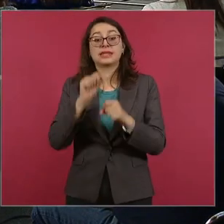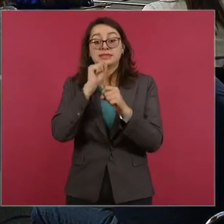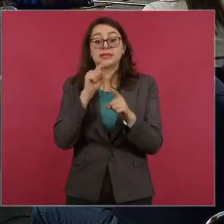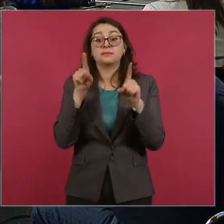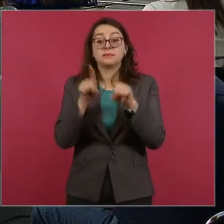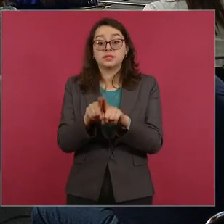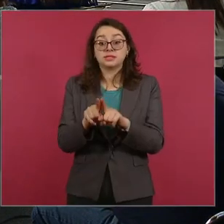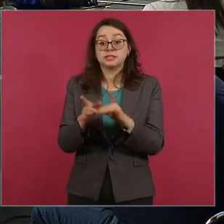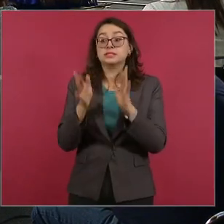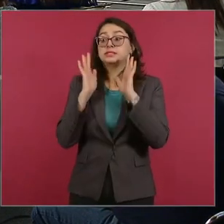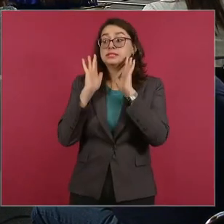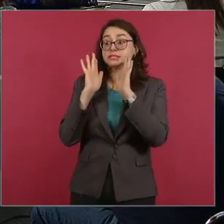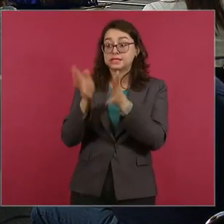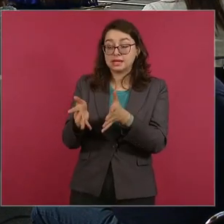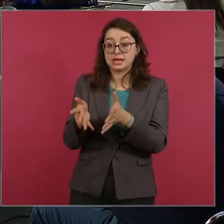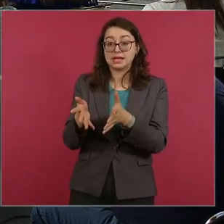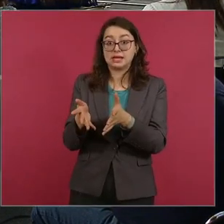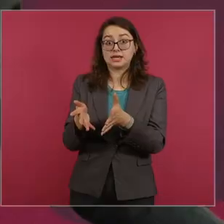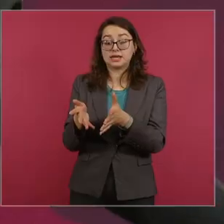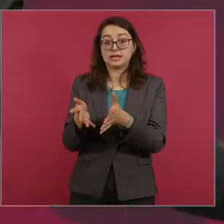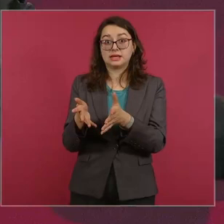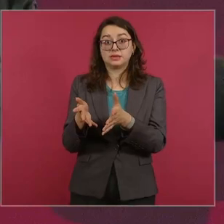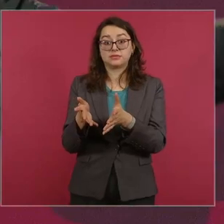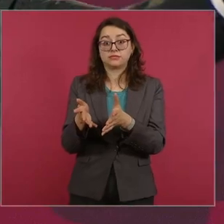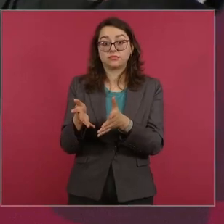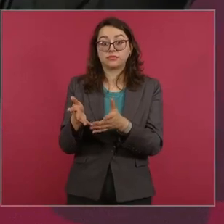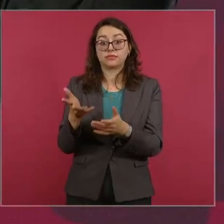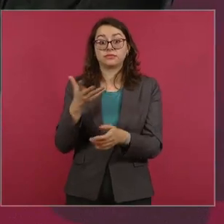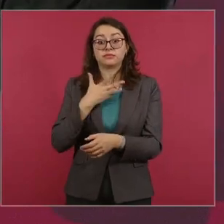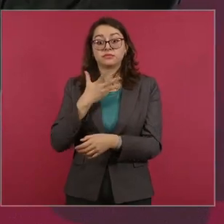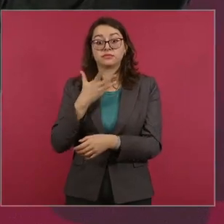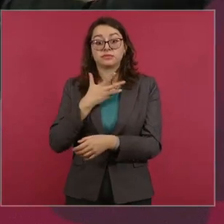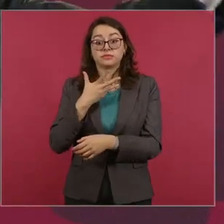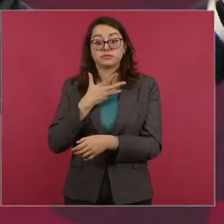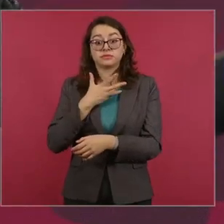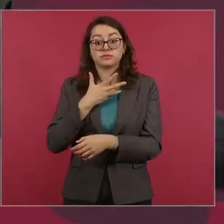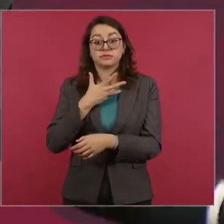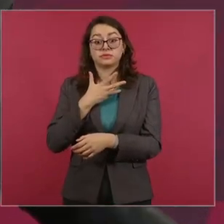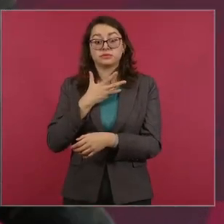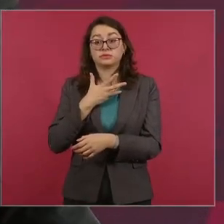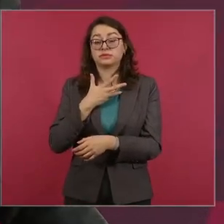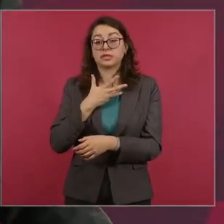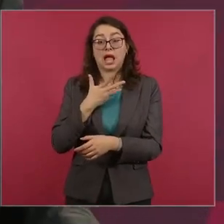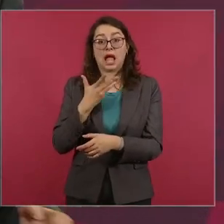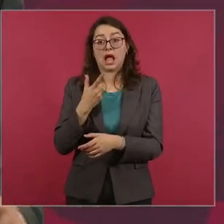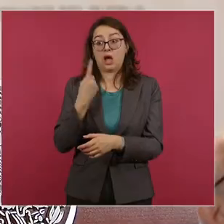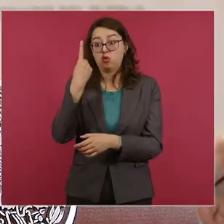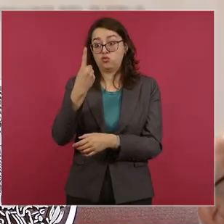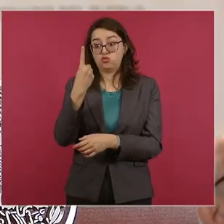de apoyo y de respaldo a todo el sistema aduanal